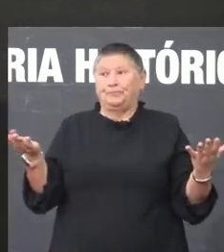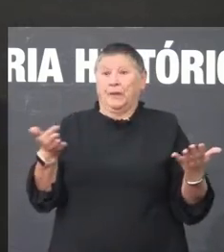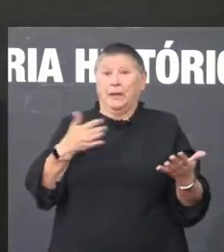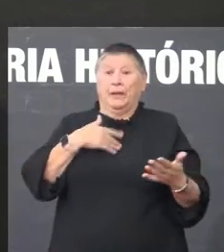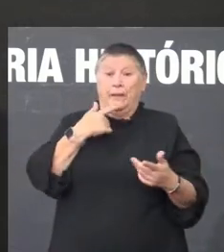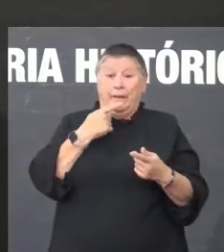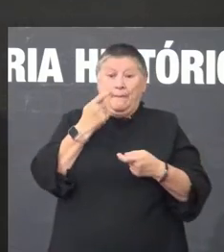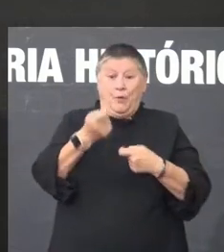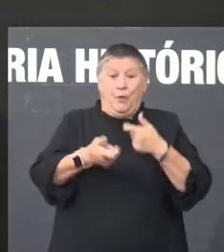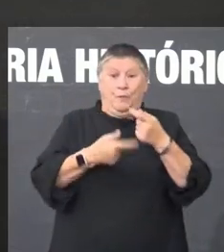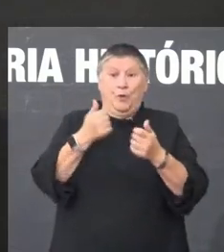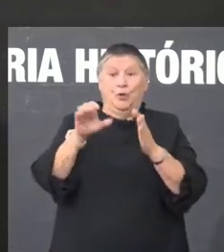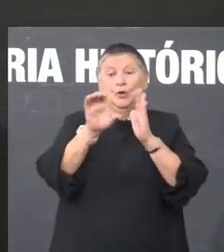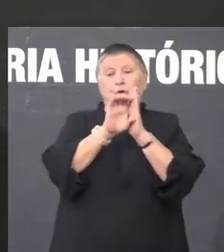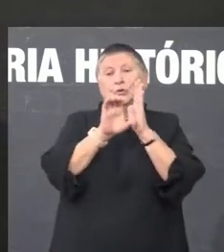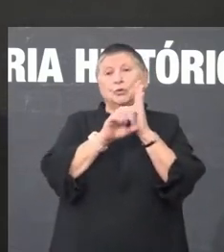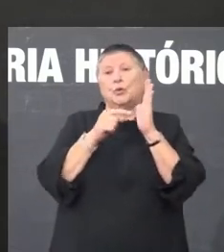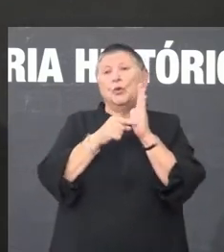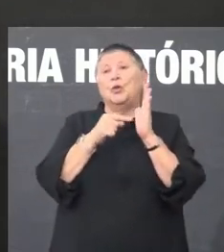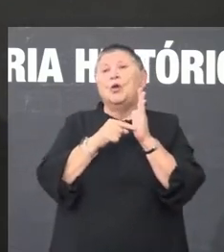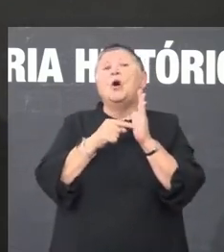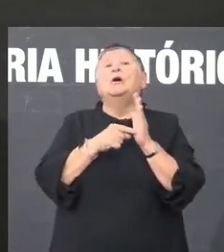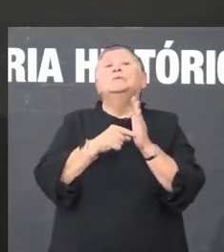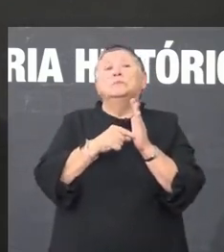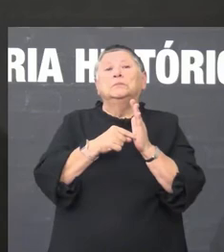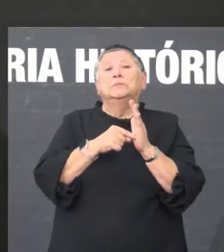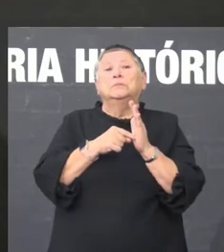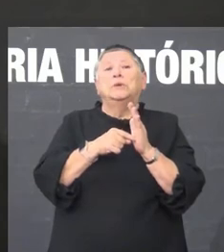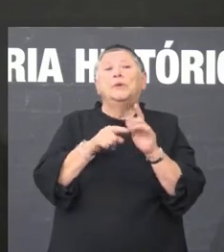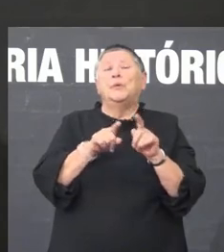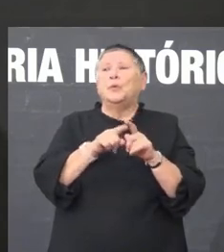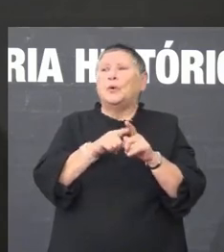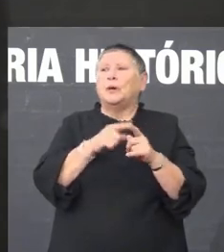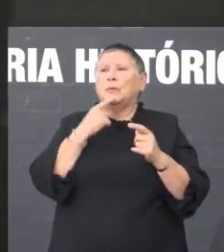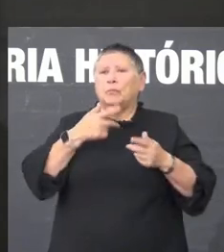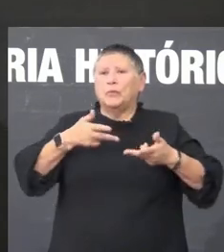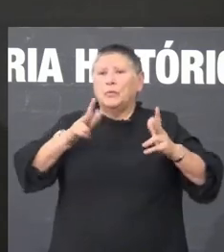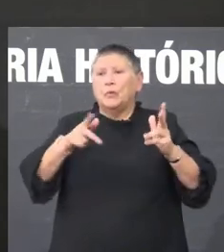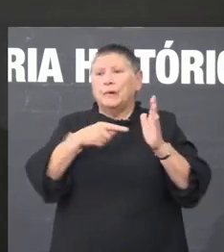la Constitución per se es una Constitución franquista. No, es una Constitución democrática,